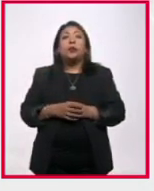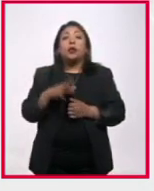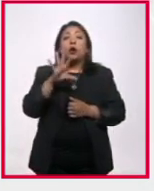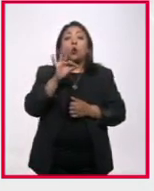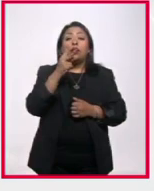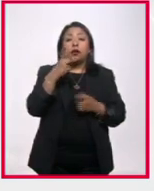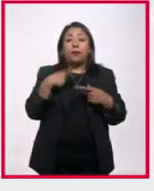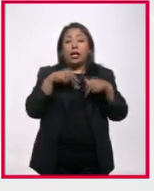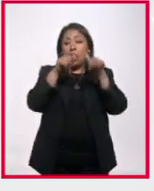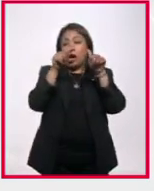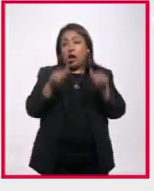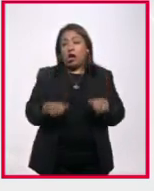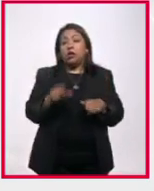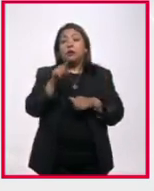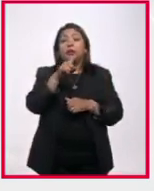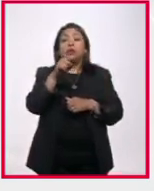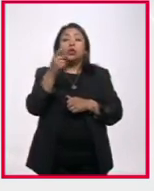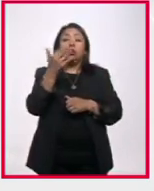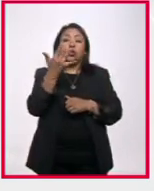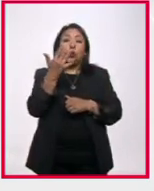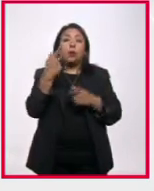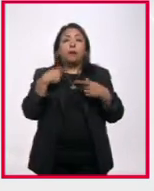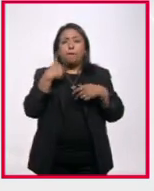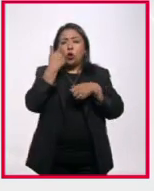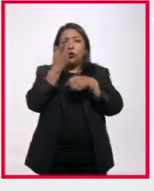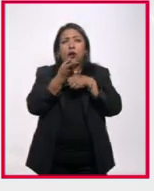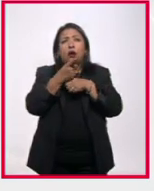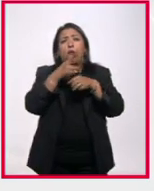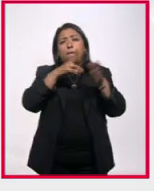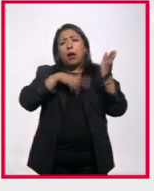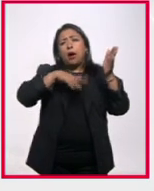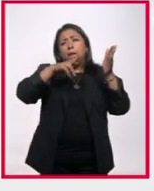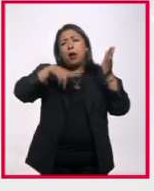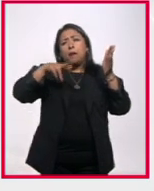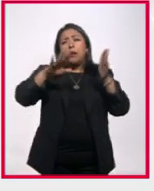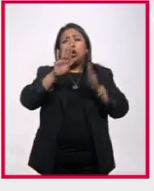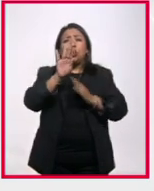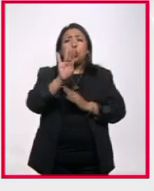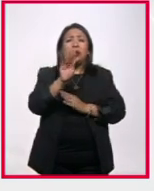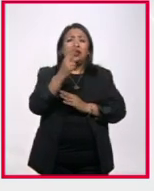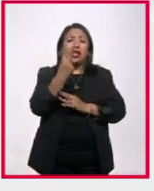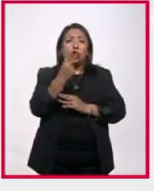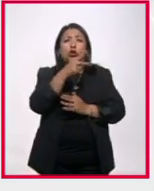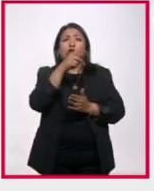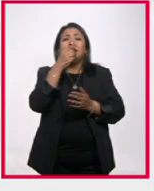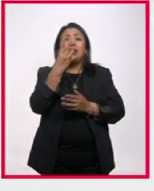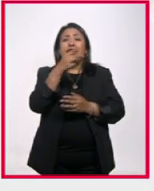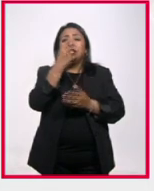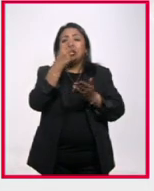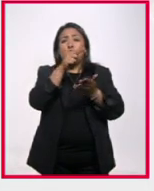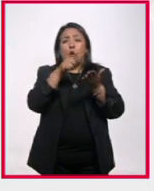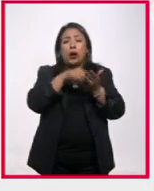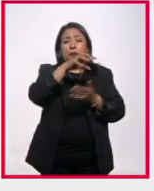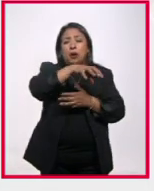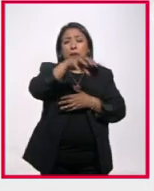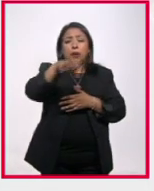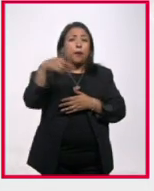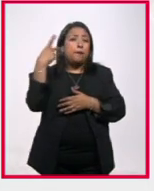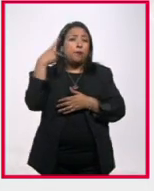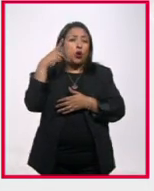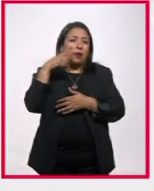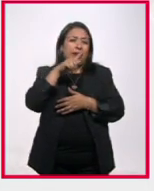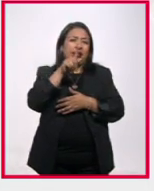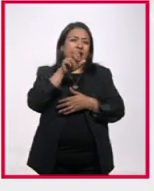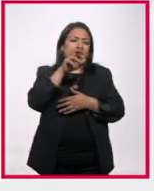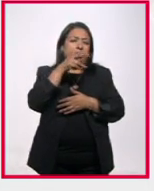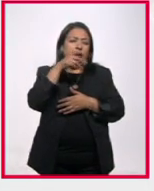42 artistas y 150 voluntarios trabajaron en la pinta de 92 murales ubicados en tres sedes distintas de la heroica Puebla de